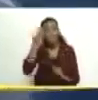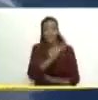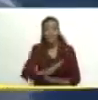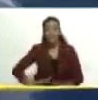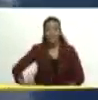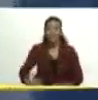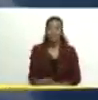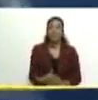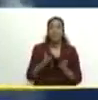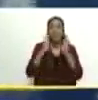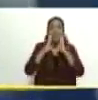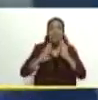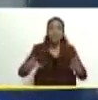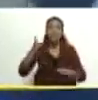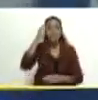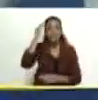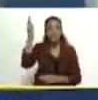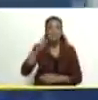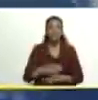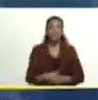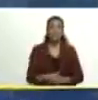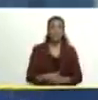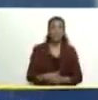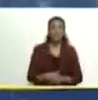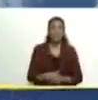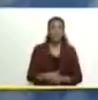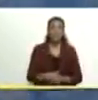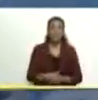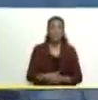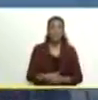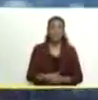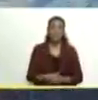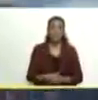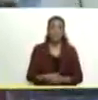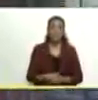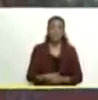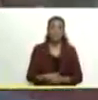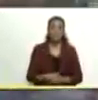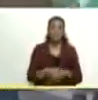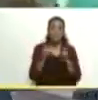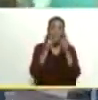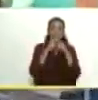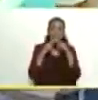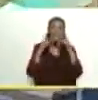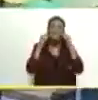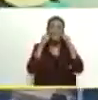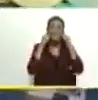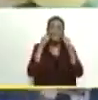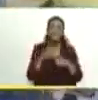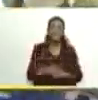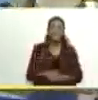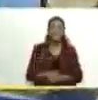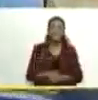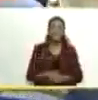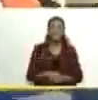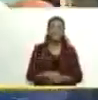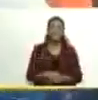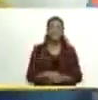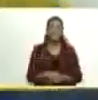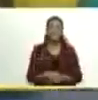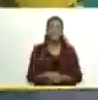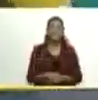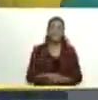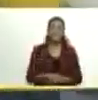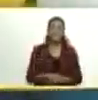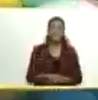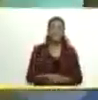pues. Amén, continuamos amén. Continuamos aquí. Unos, una sonrisa y otros.